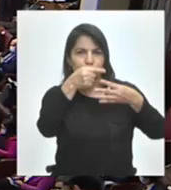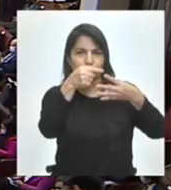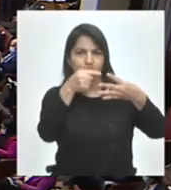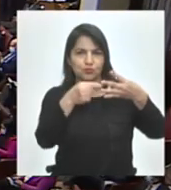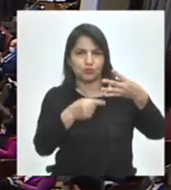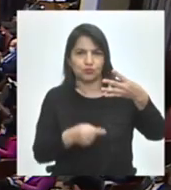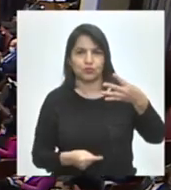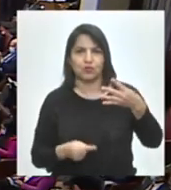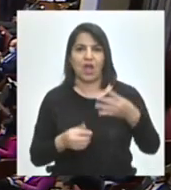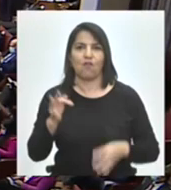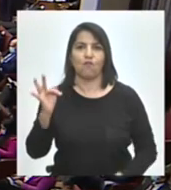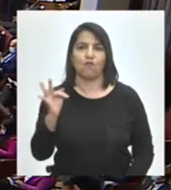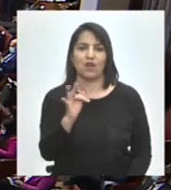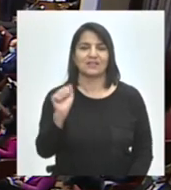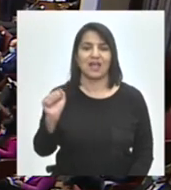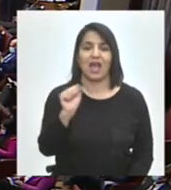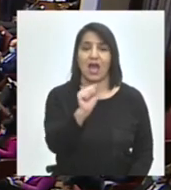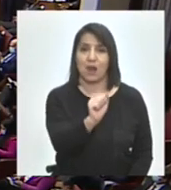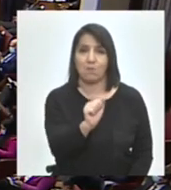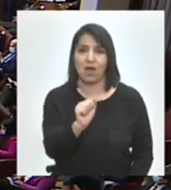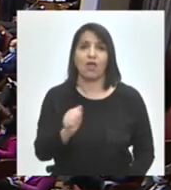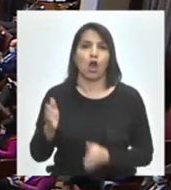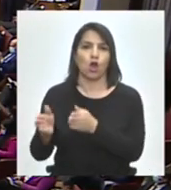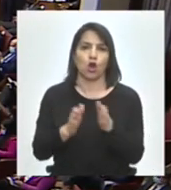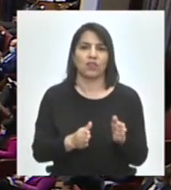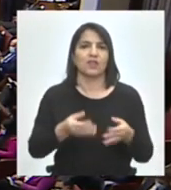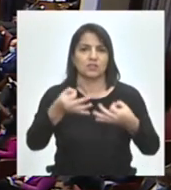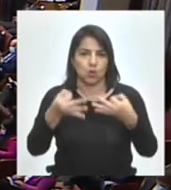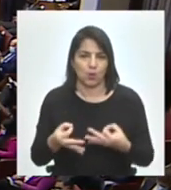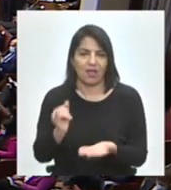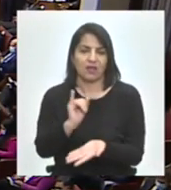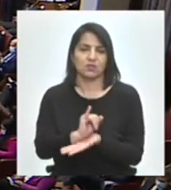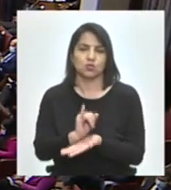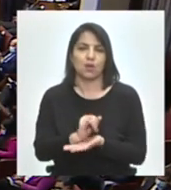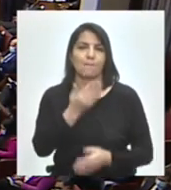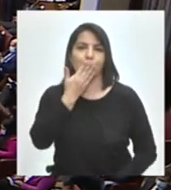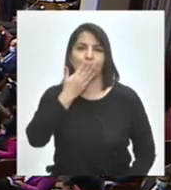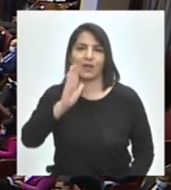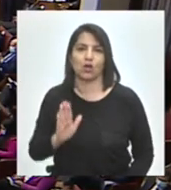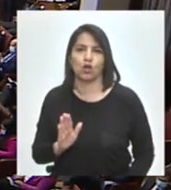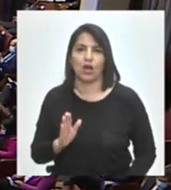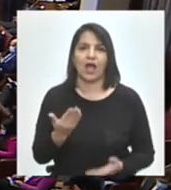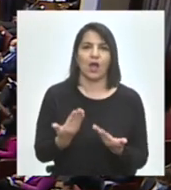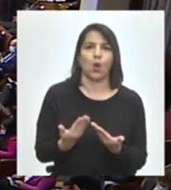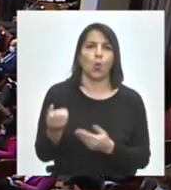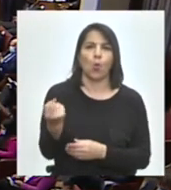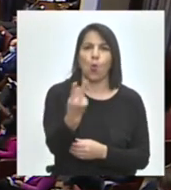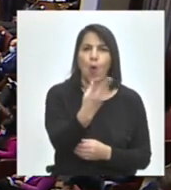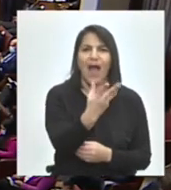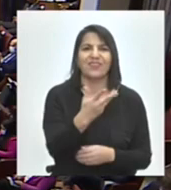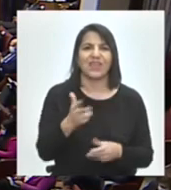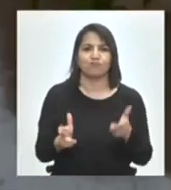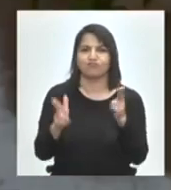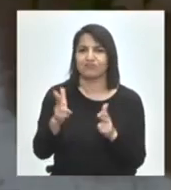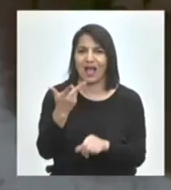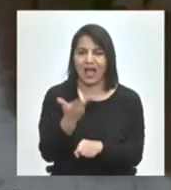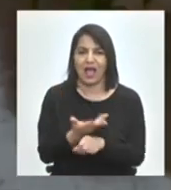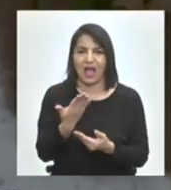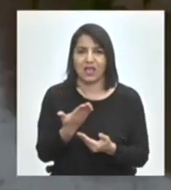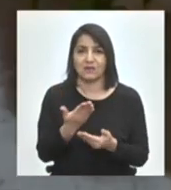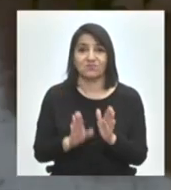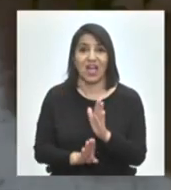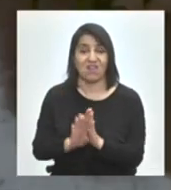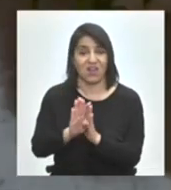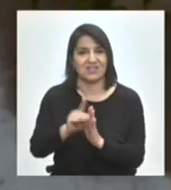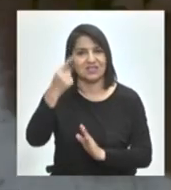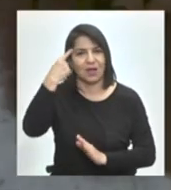Fuerzas Armadas y de Orden y Seguridad y la mejora, por cierto, de la trazabilidad. Pese a los avances, sabemos que